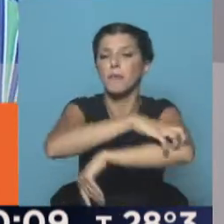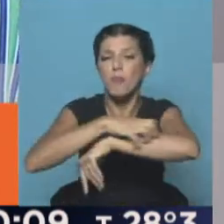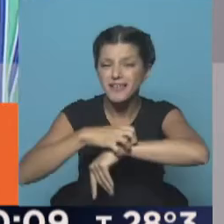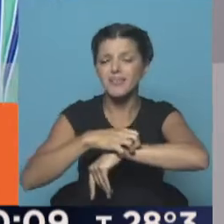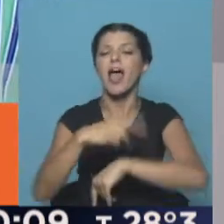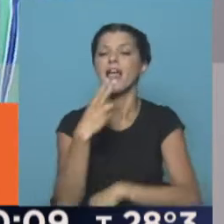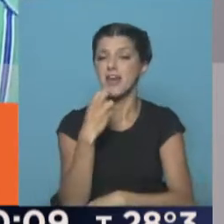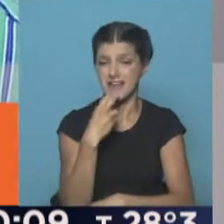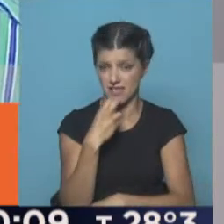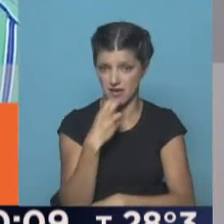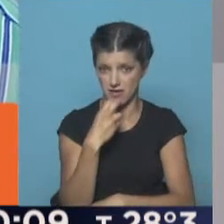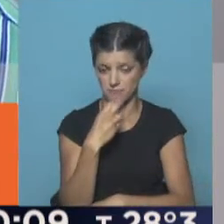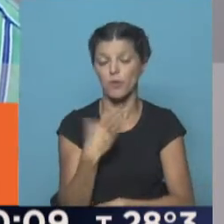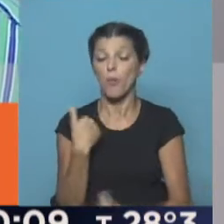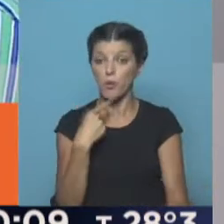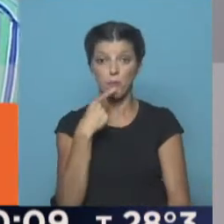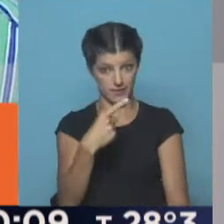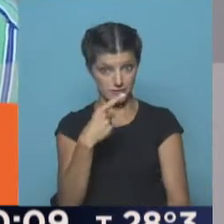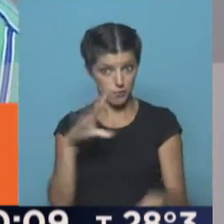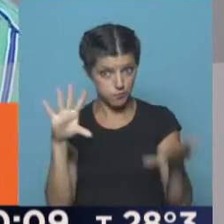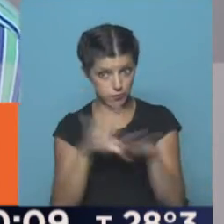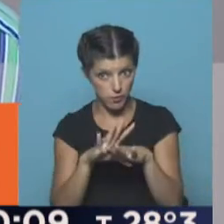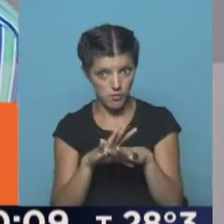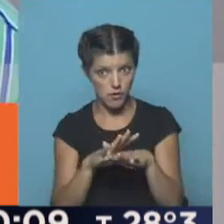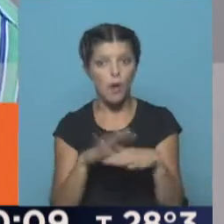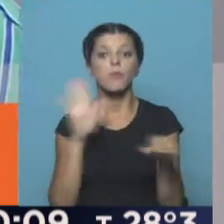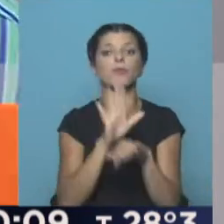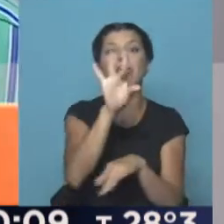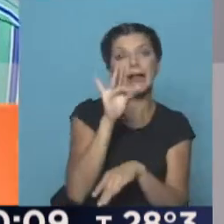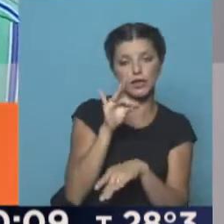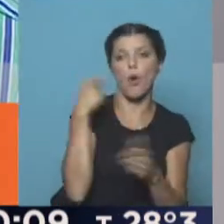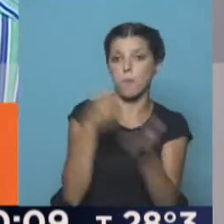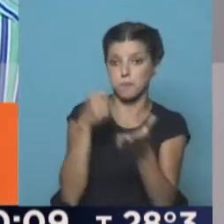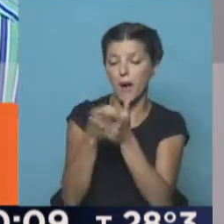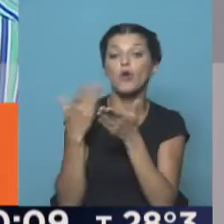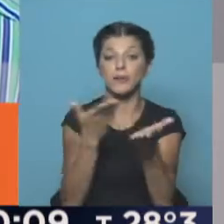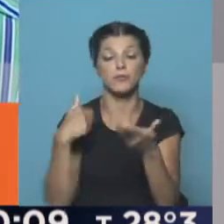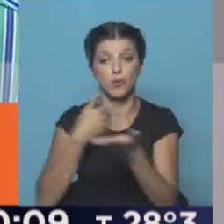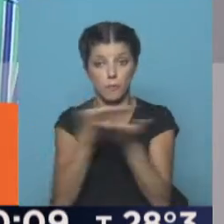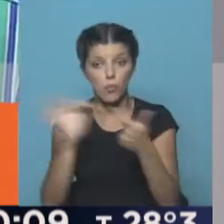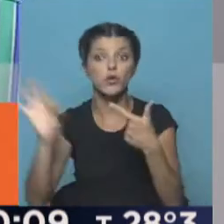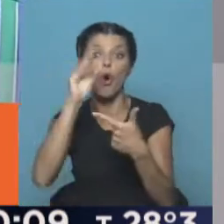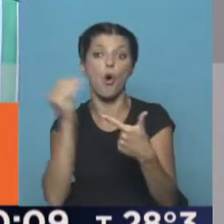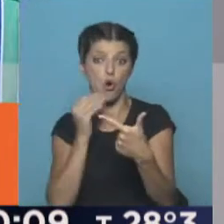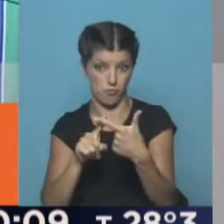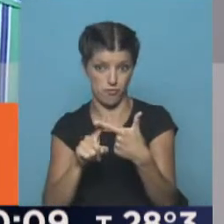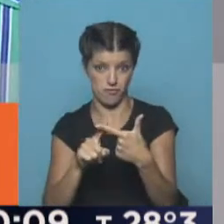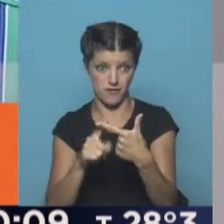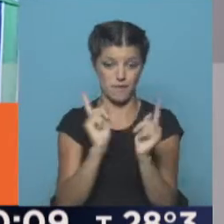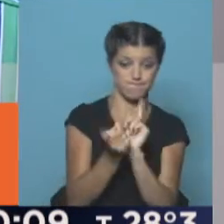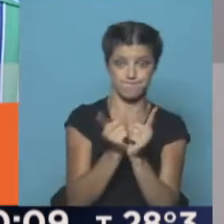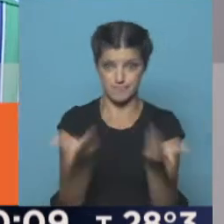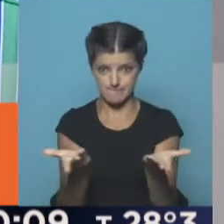que podríamos decirlo gráficamente como elegir entre pagar facturas de los servicios públicos o comer tenemos un sector